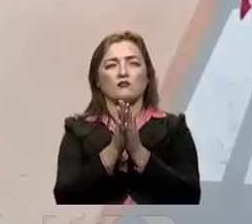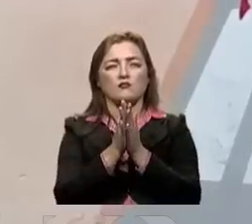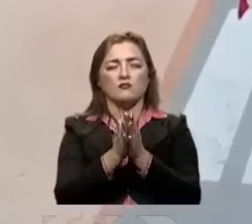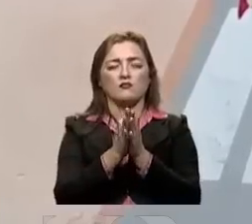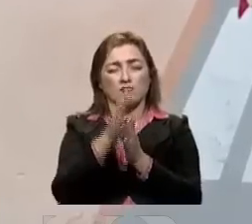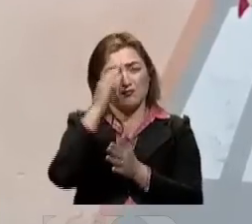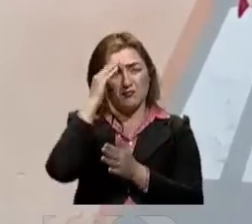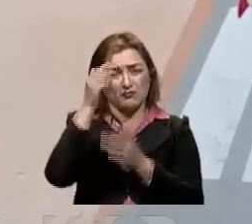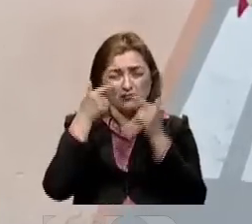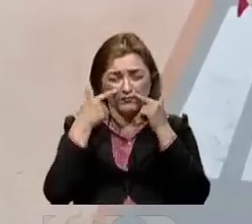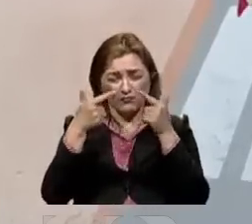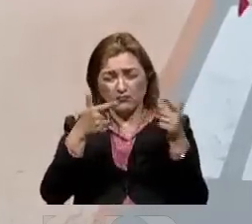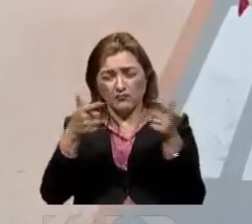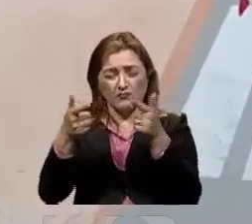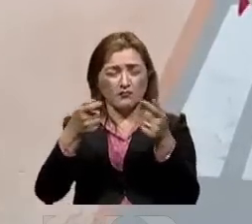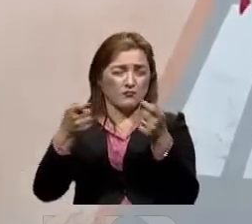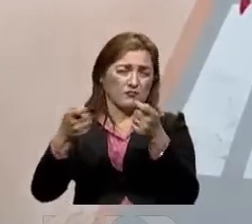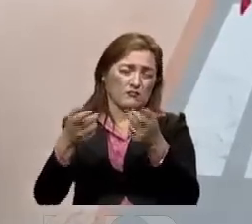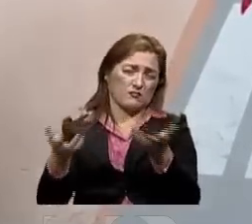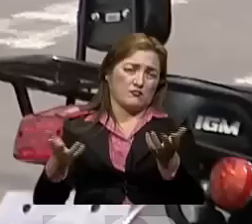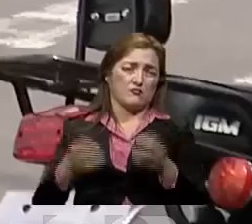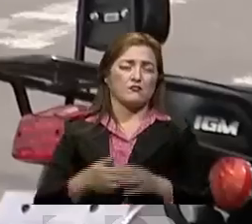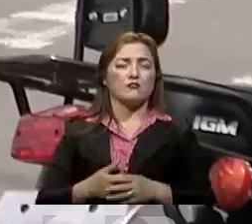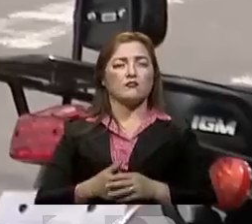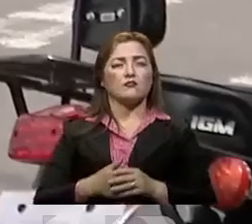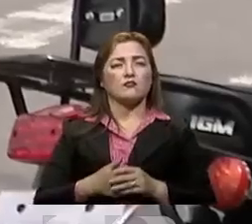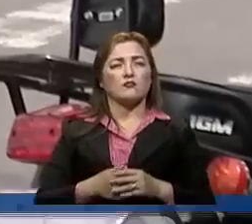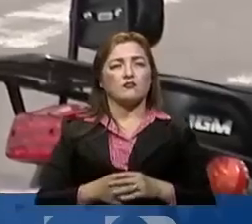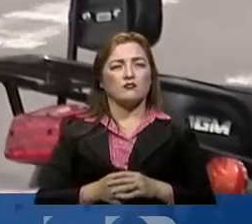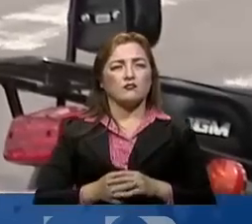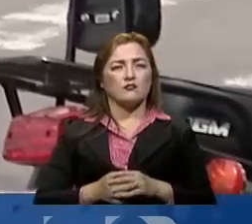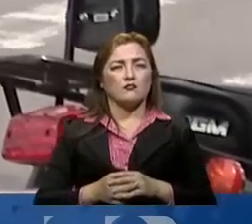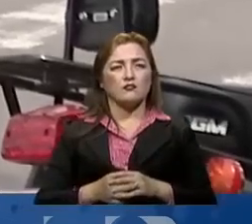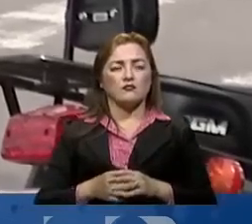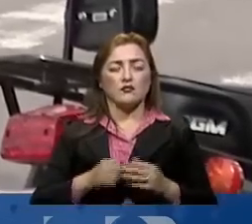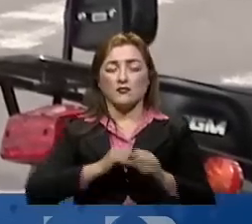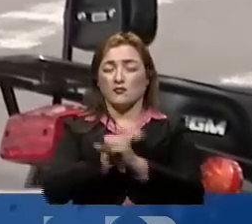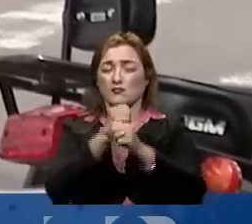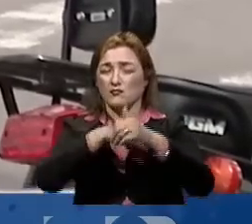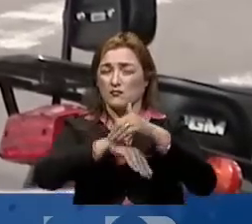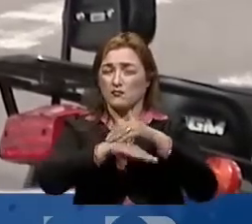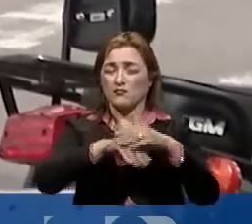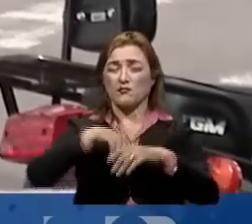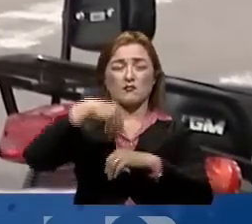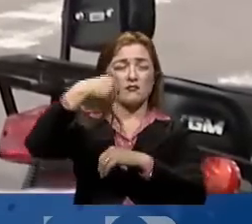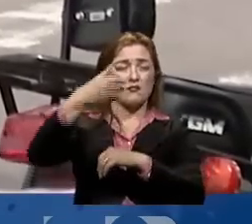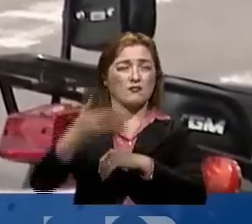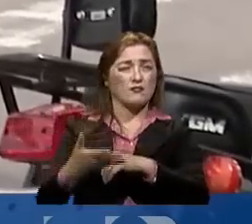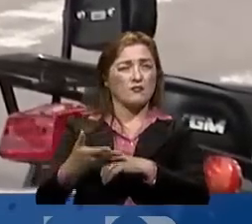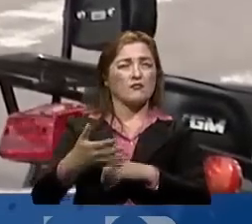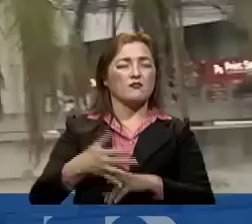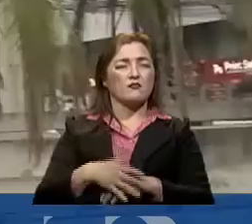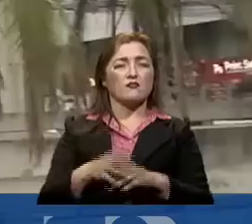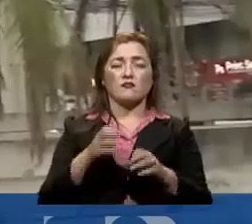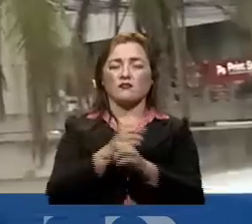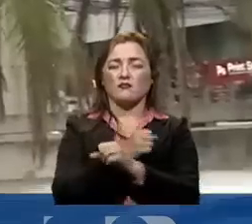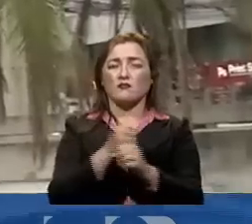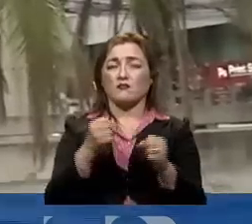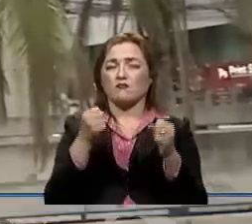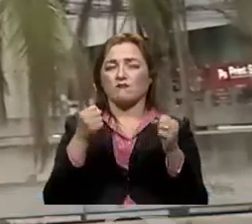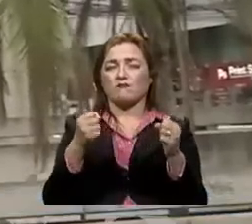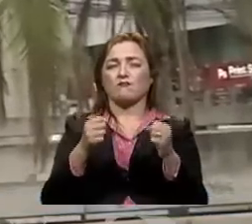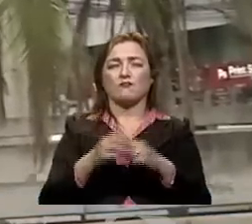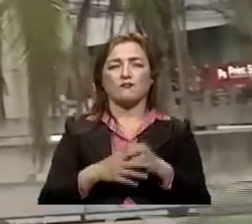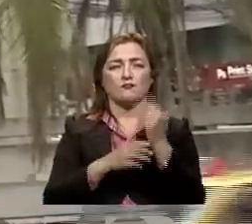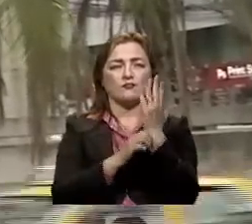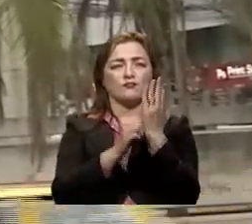haya presencia policial en los exteriores de la escuela. El rato que entran de mañana, el rato que salen y el rato de la salida de noche. Por su parte,